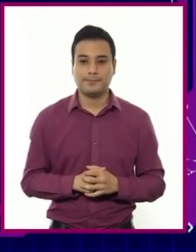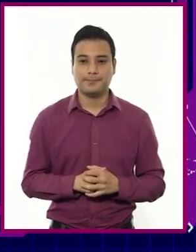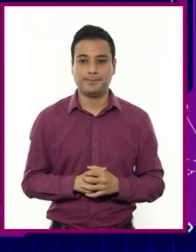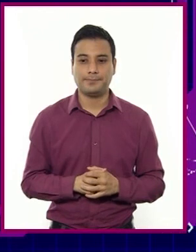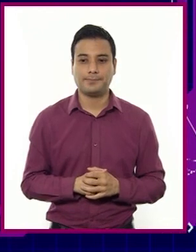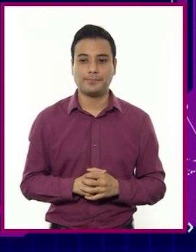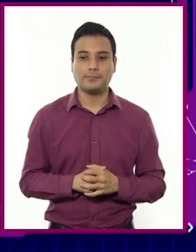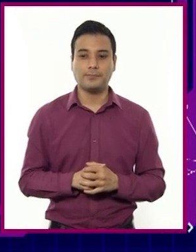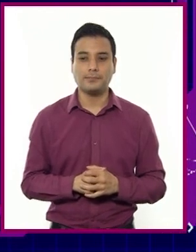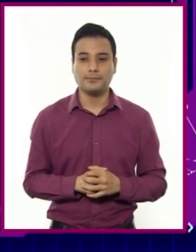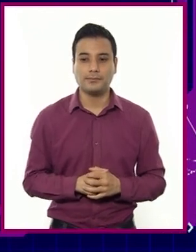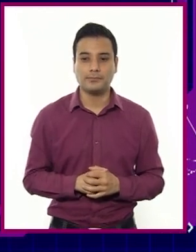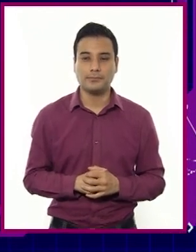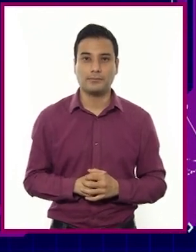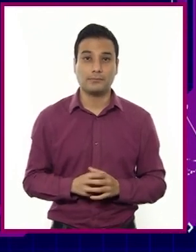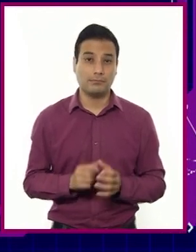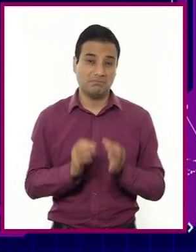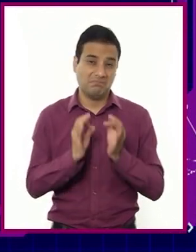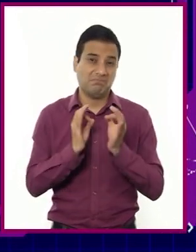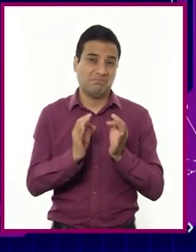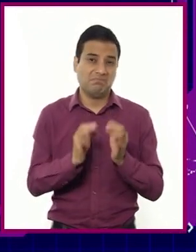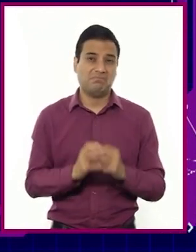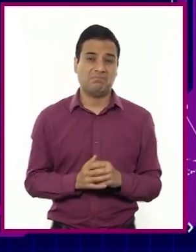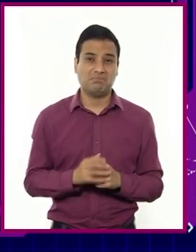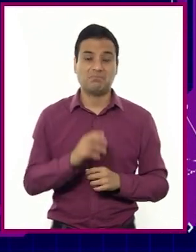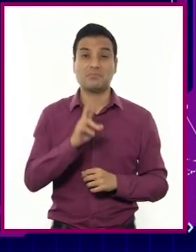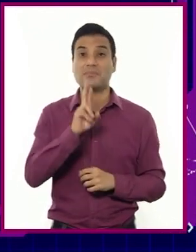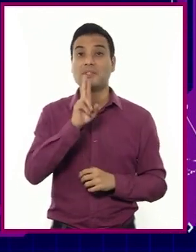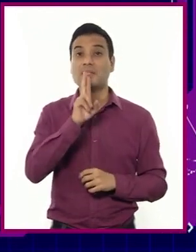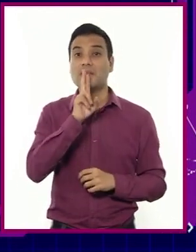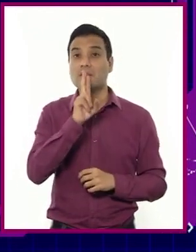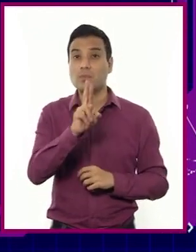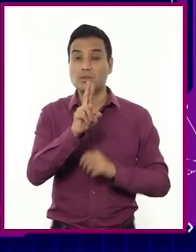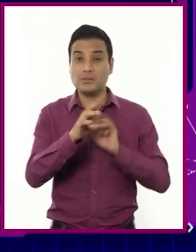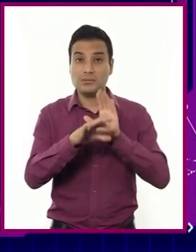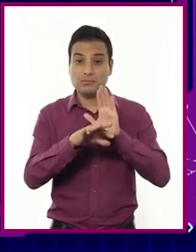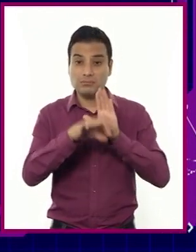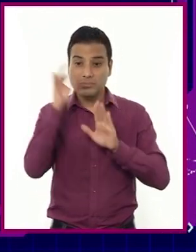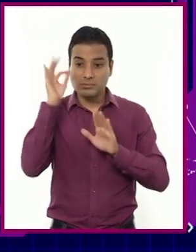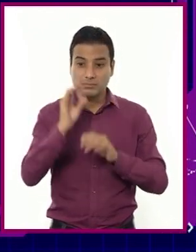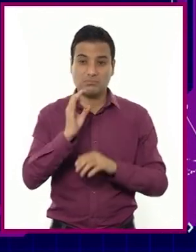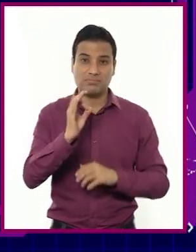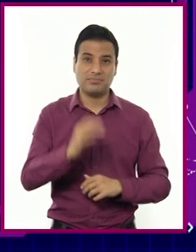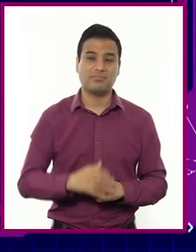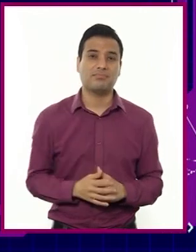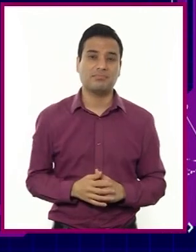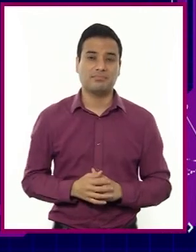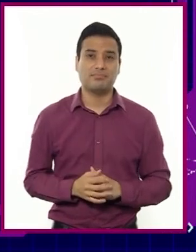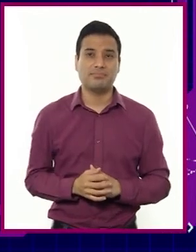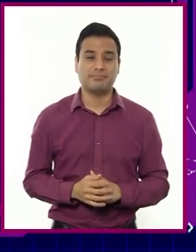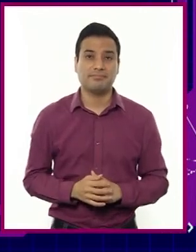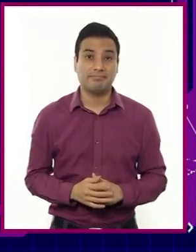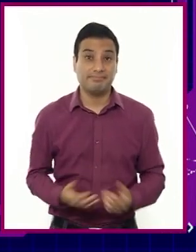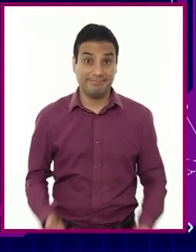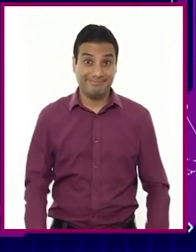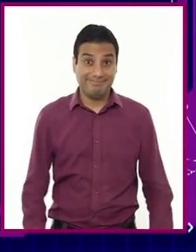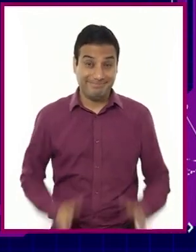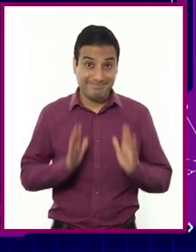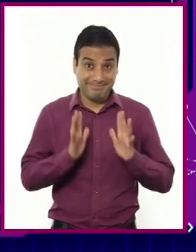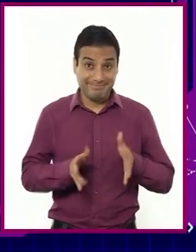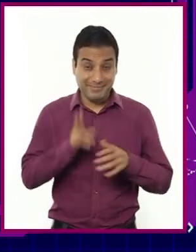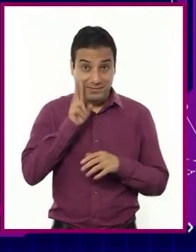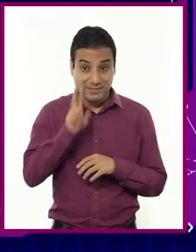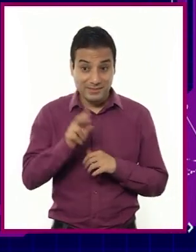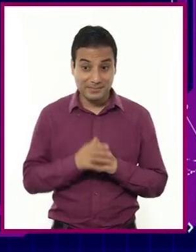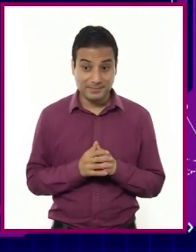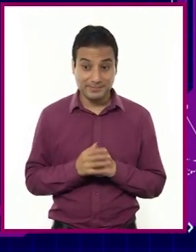que la igualdad se cumple, por lo que la solución de la ecuación es correcta. Podemos notar que, en efecto, ambas